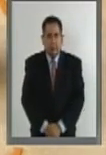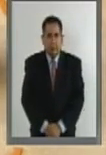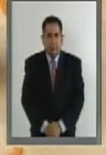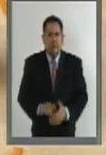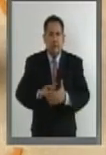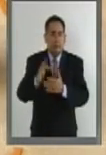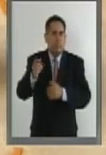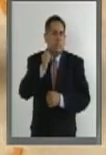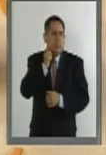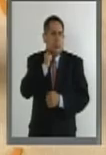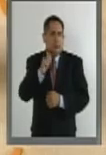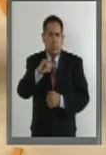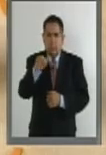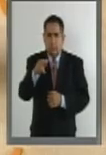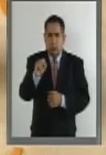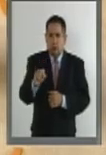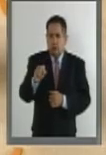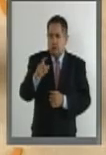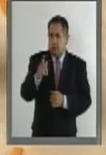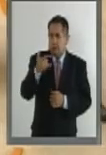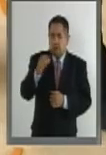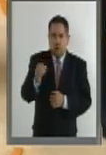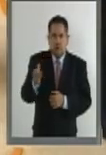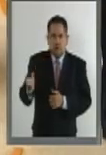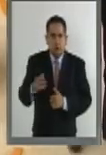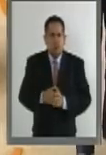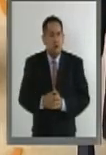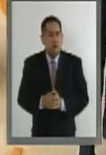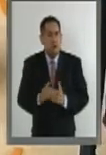Gracias a usted, senador Jesús Priego Calva.